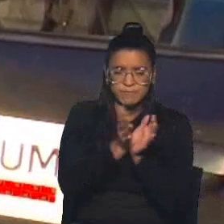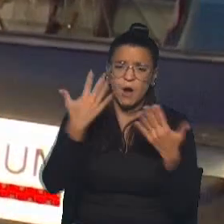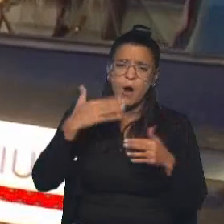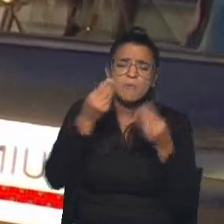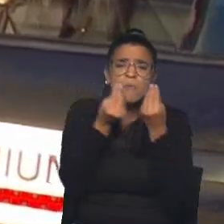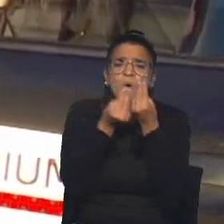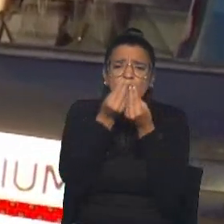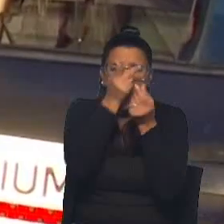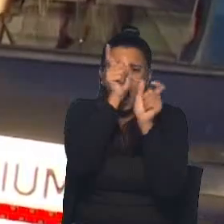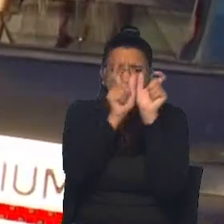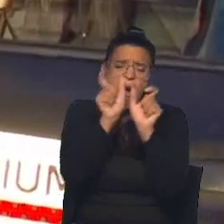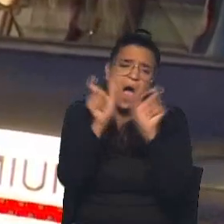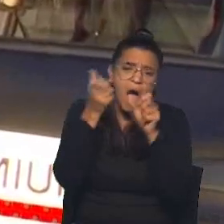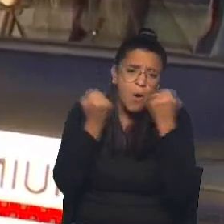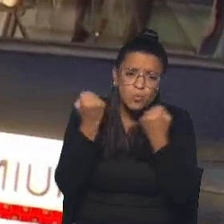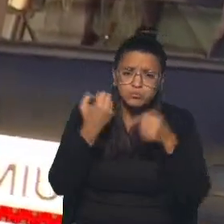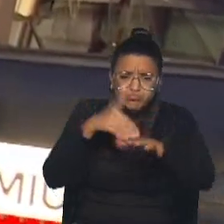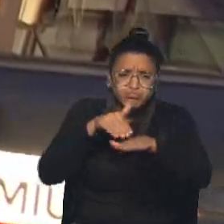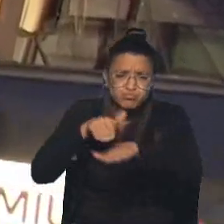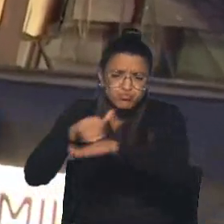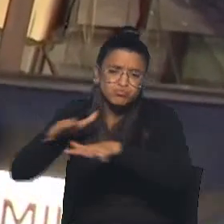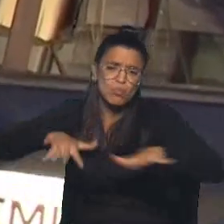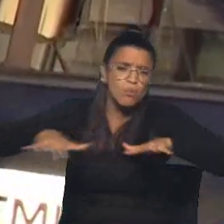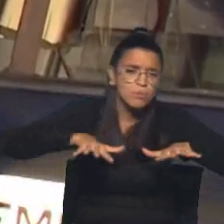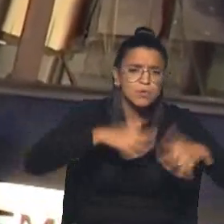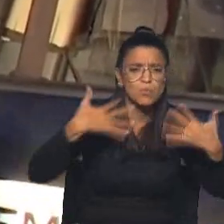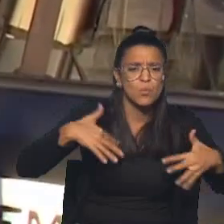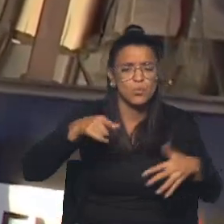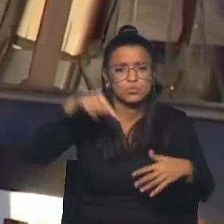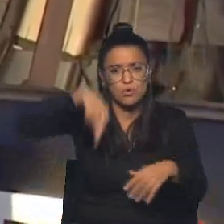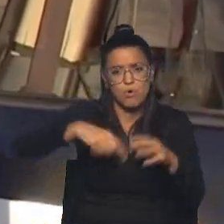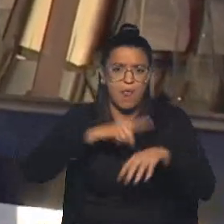un barrio muy populoso y mucho movimiento en estas horas de la mañana